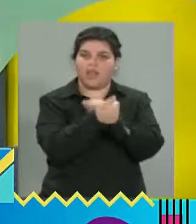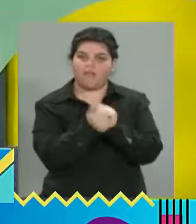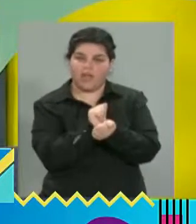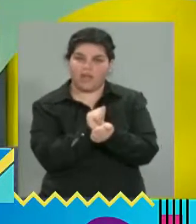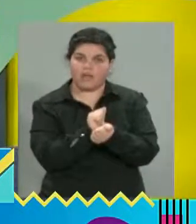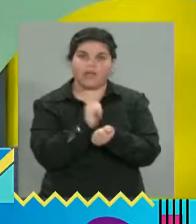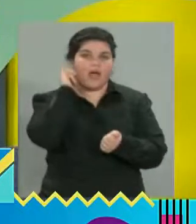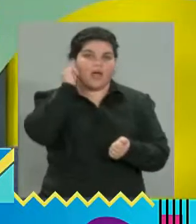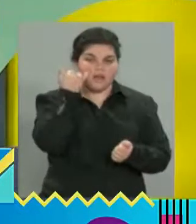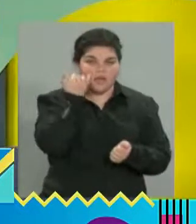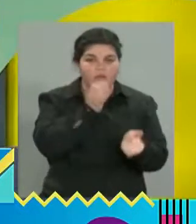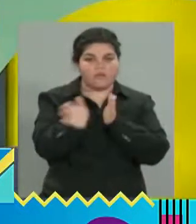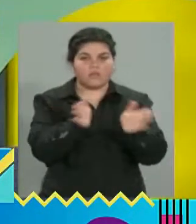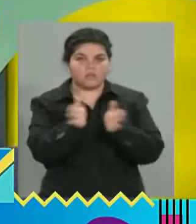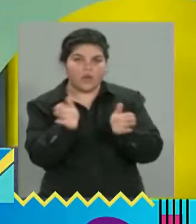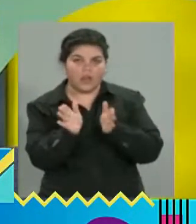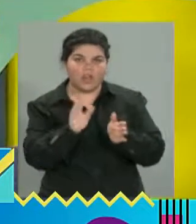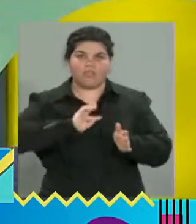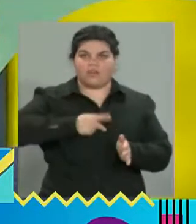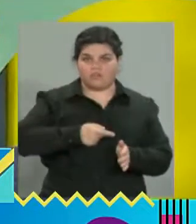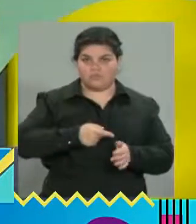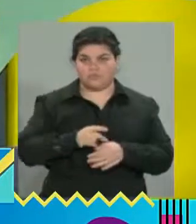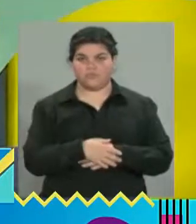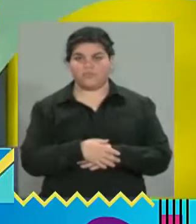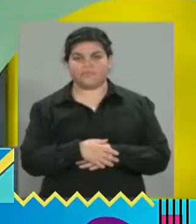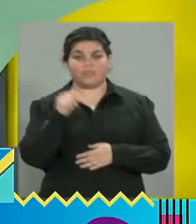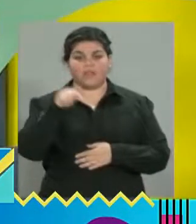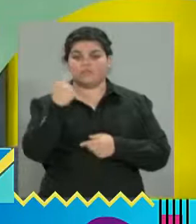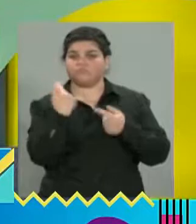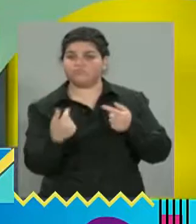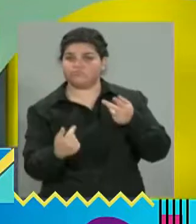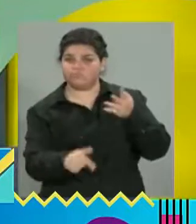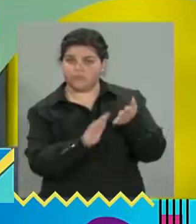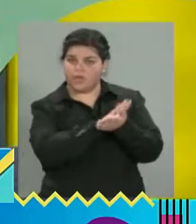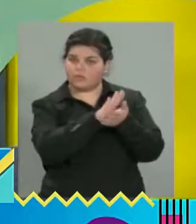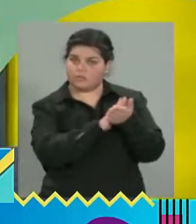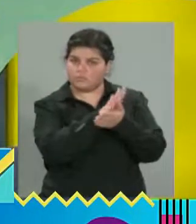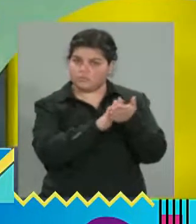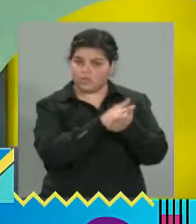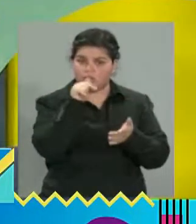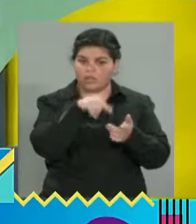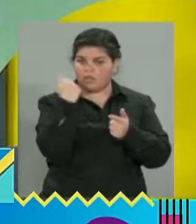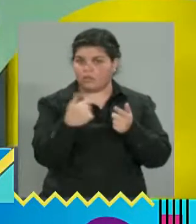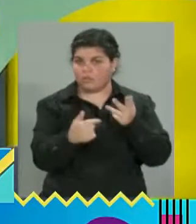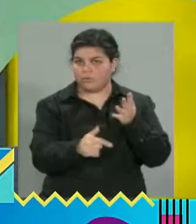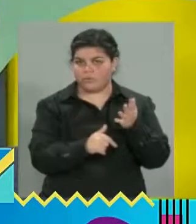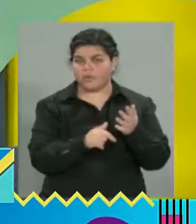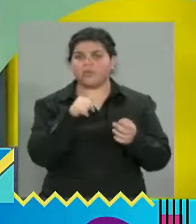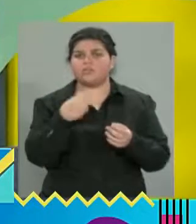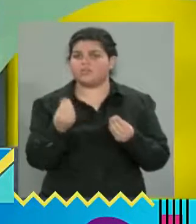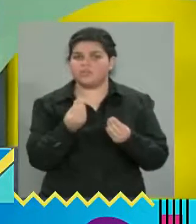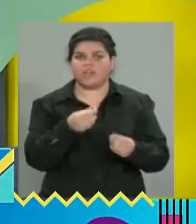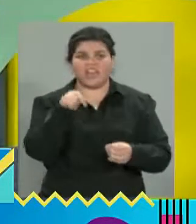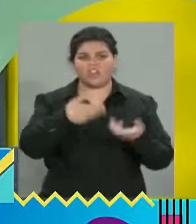habló de esto y no solamente de matrimonio? Porque todos los argumentos que se hicieron en contra atentaban a esto, ¿no? A esto